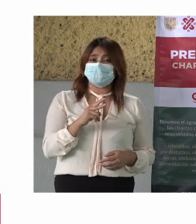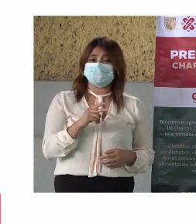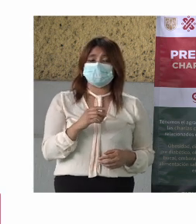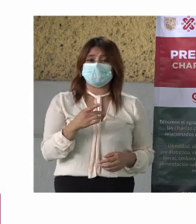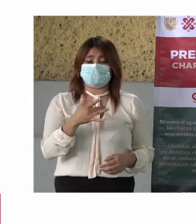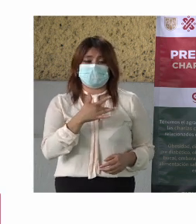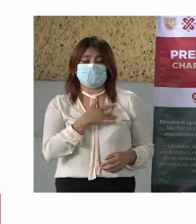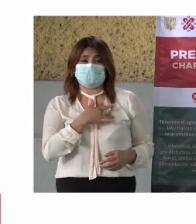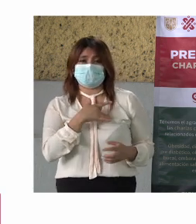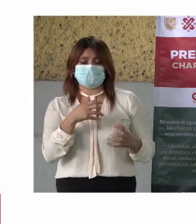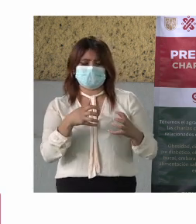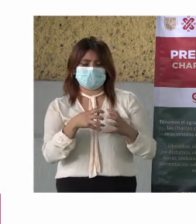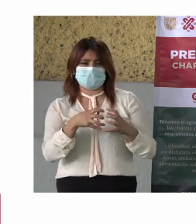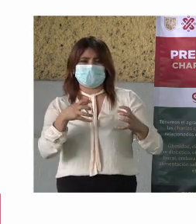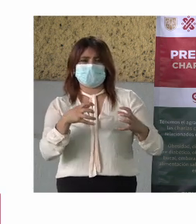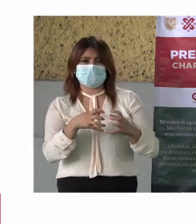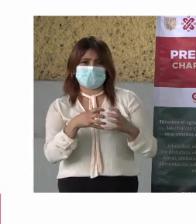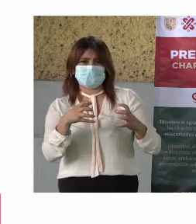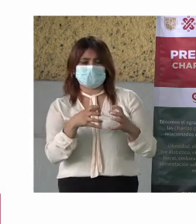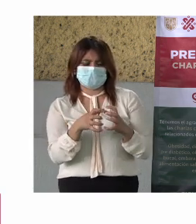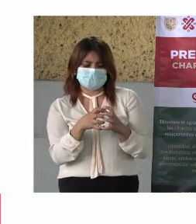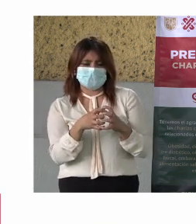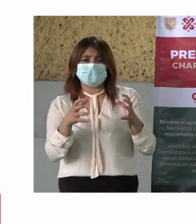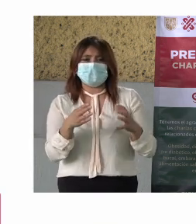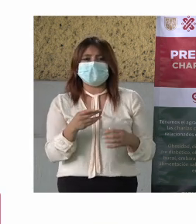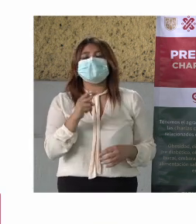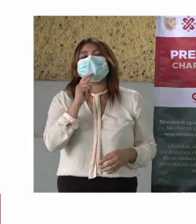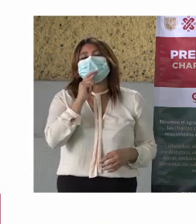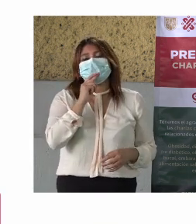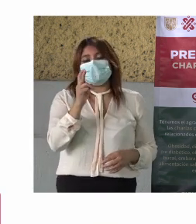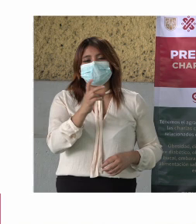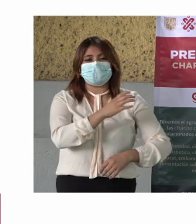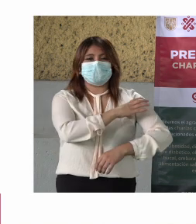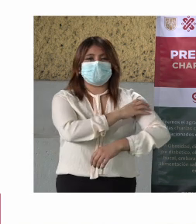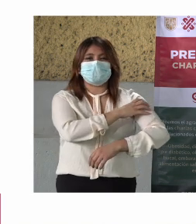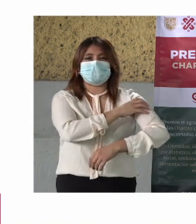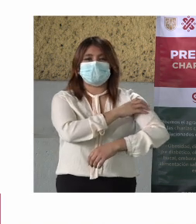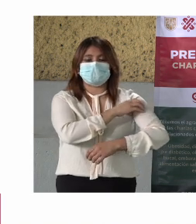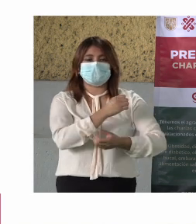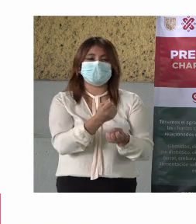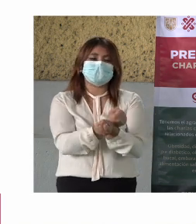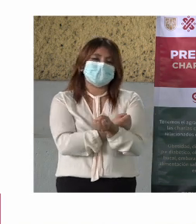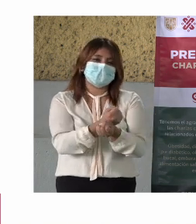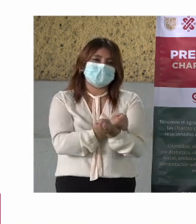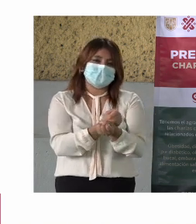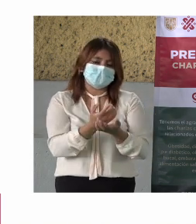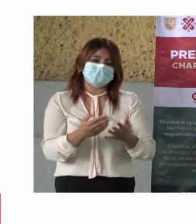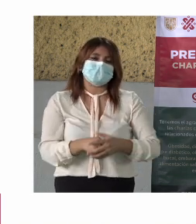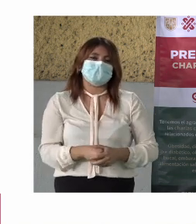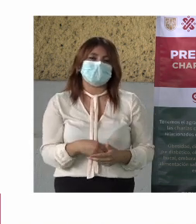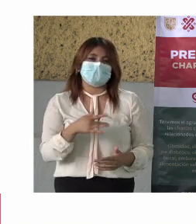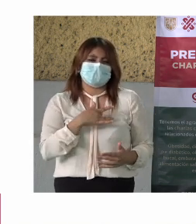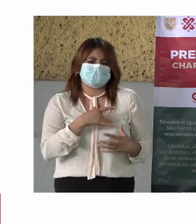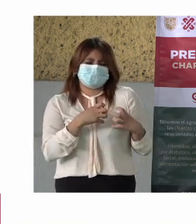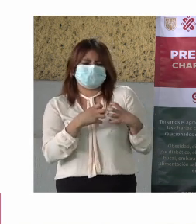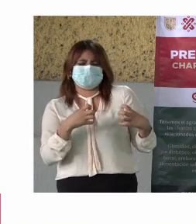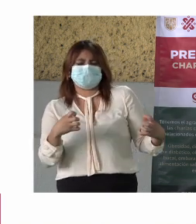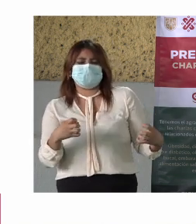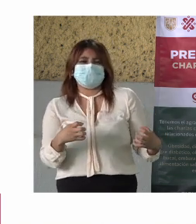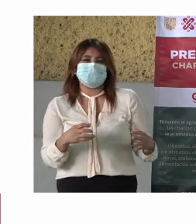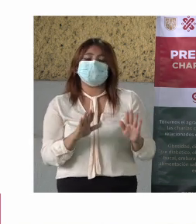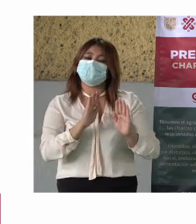corazón se contrae mucho mejor, la presión arterial funciona mejor y vamos a estar previniendo probablemente incluso un infarto.